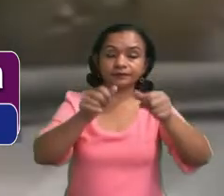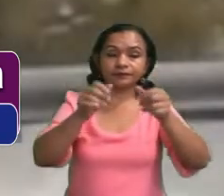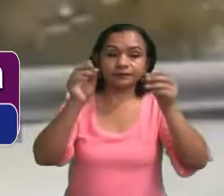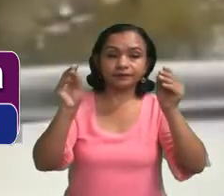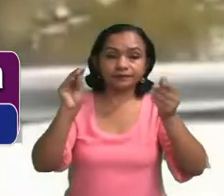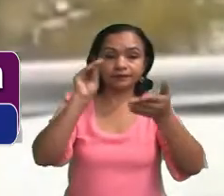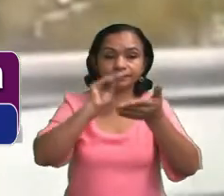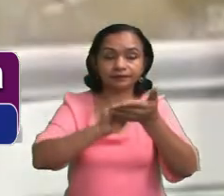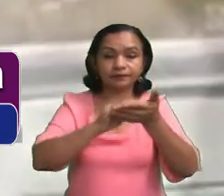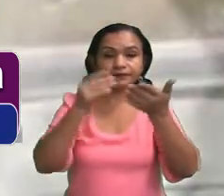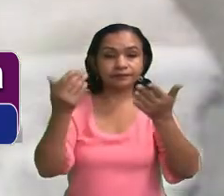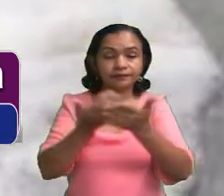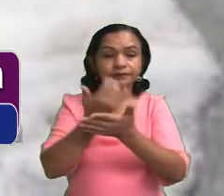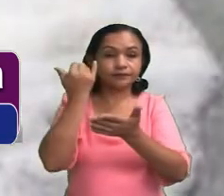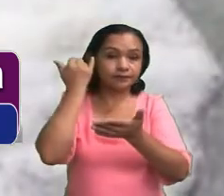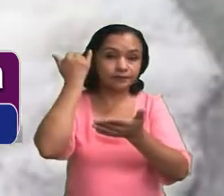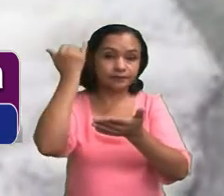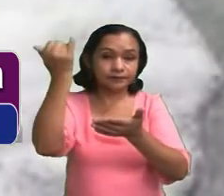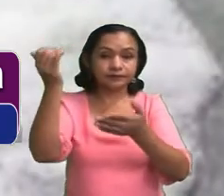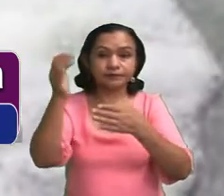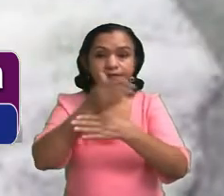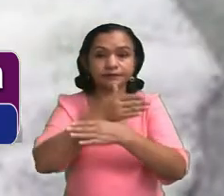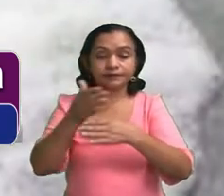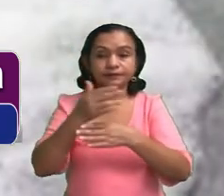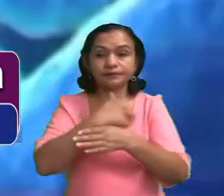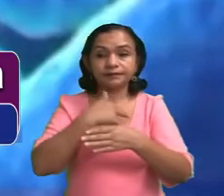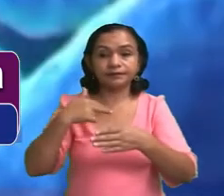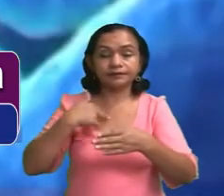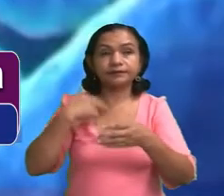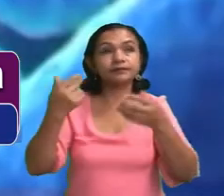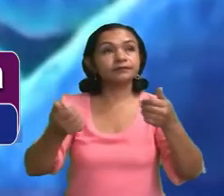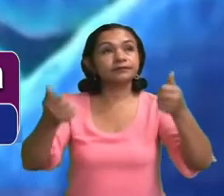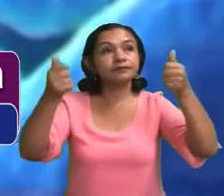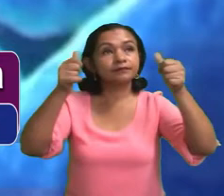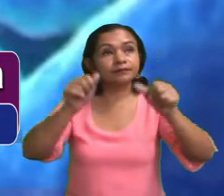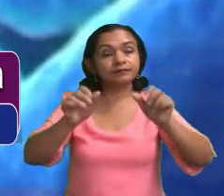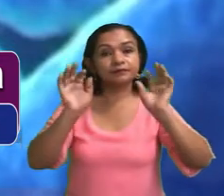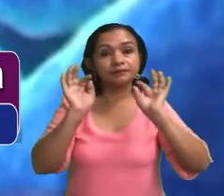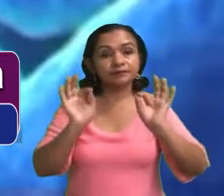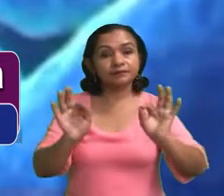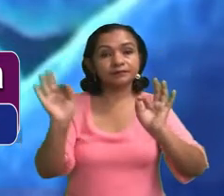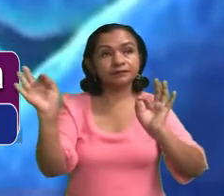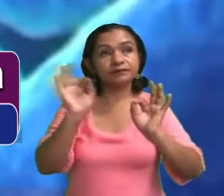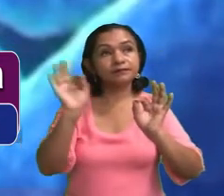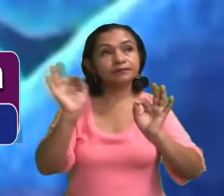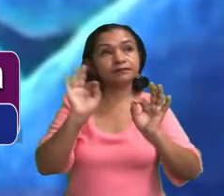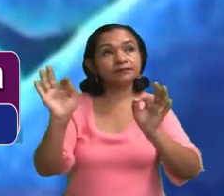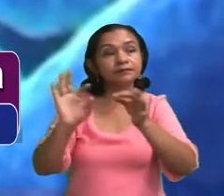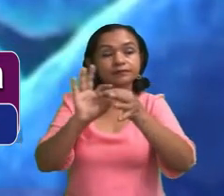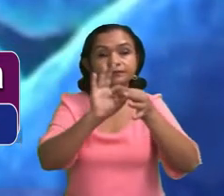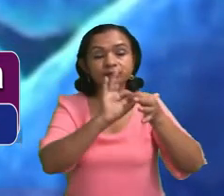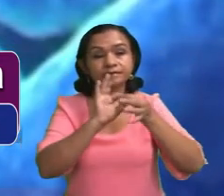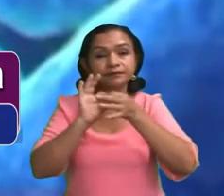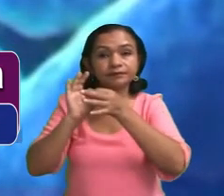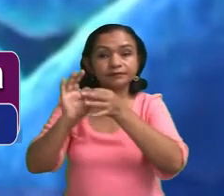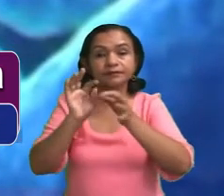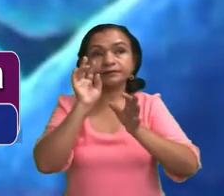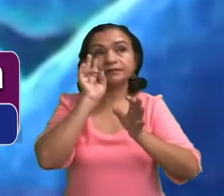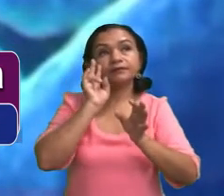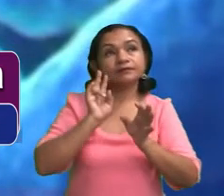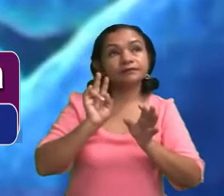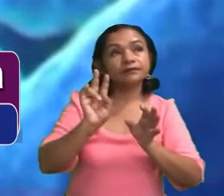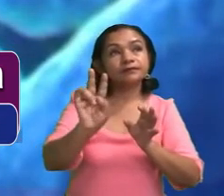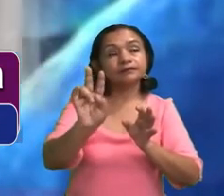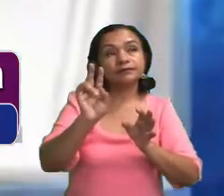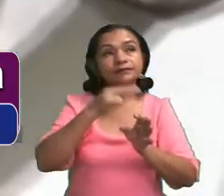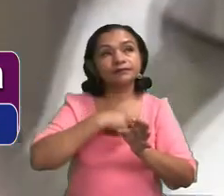incorporación de las observaciones, etcétera, la comisión dictaminó favorablemente de manera unánime y, como vos viste también en